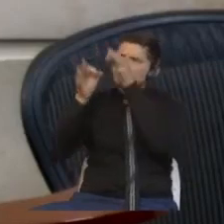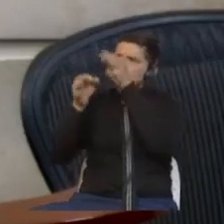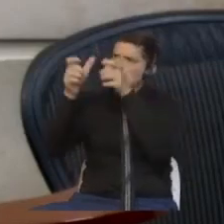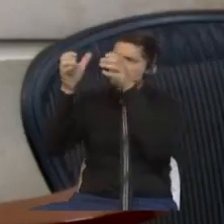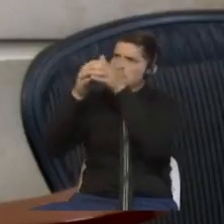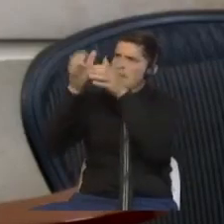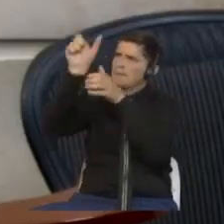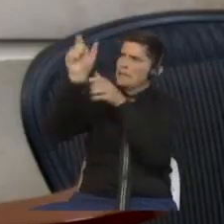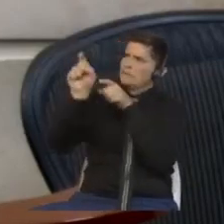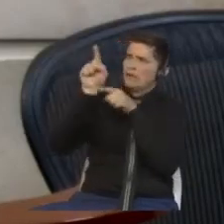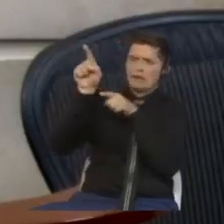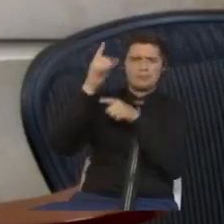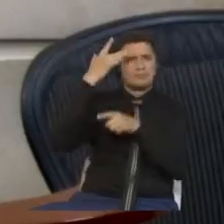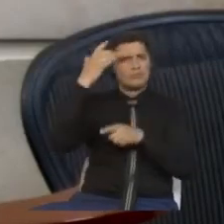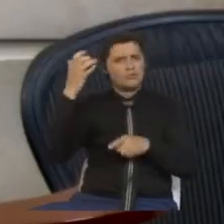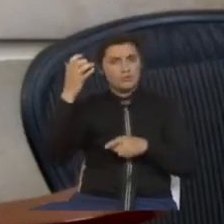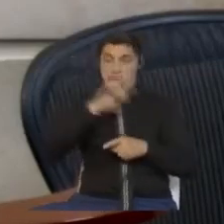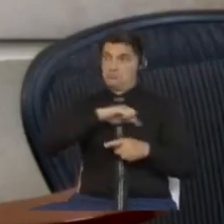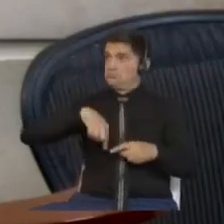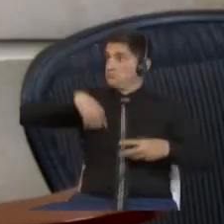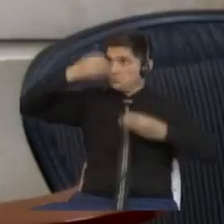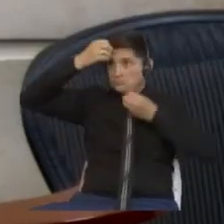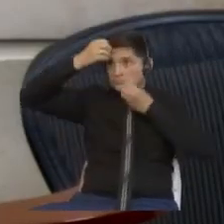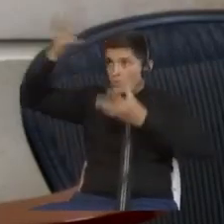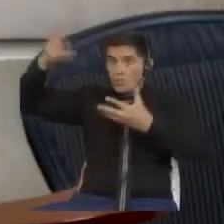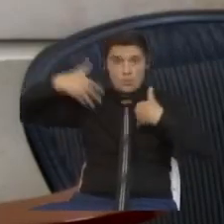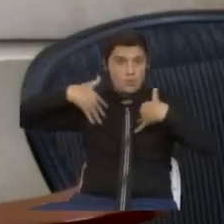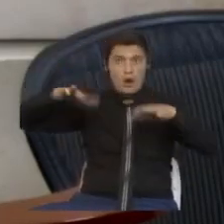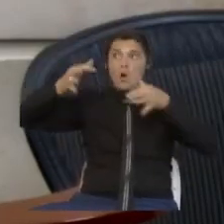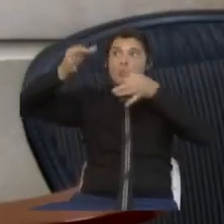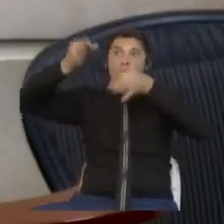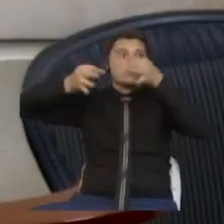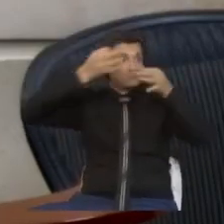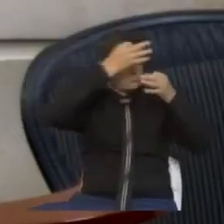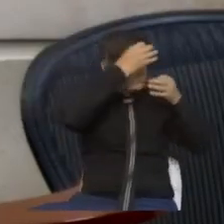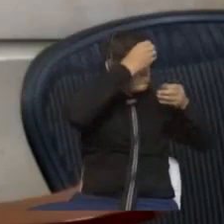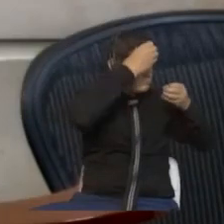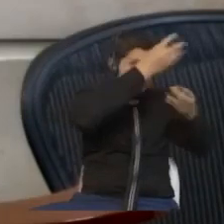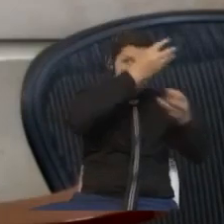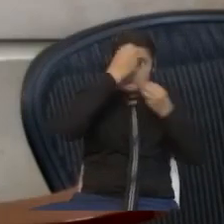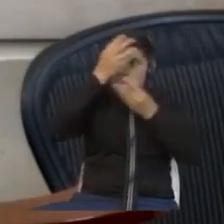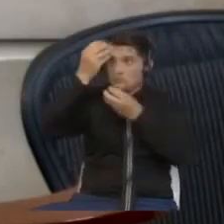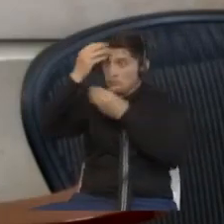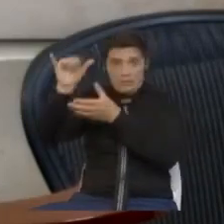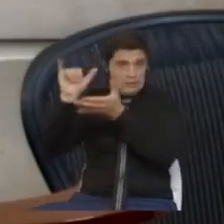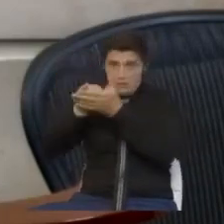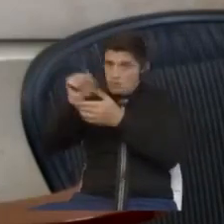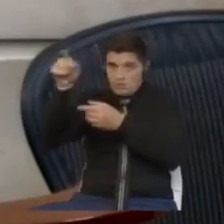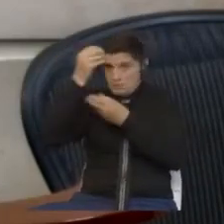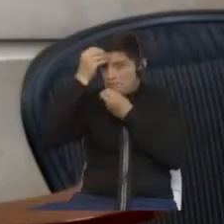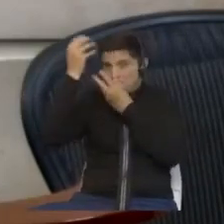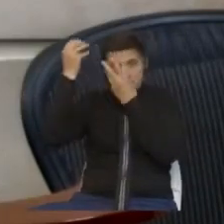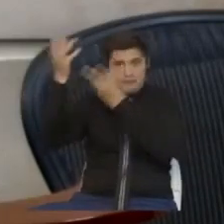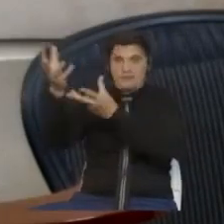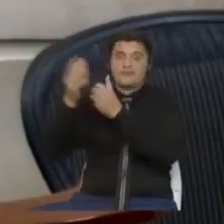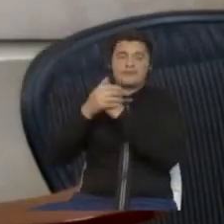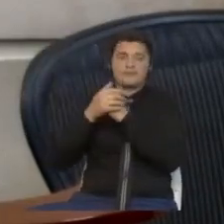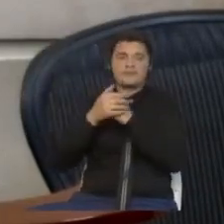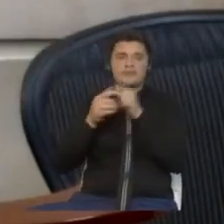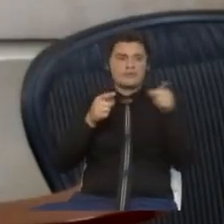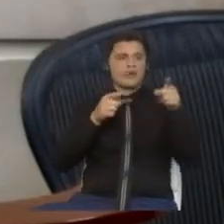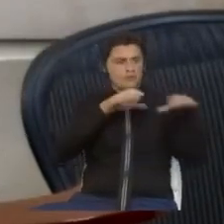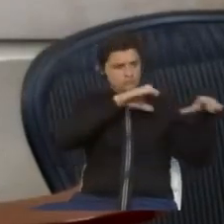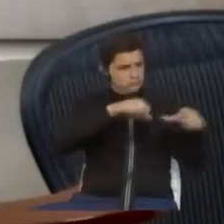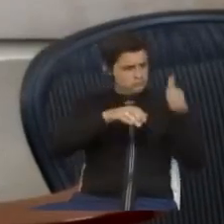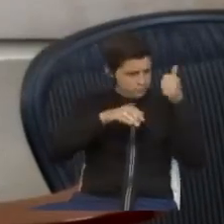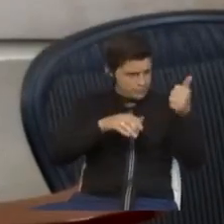por supuesto acatamos como acatamos a todos los jueces hubo aún habiendo satisfecho el mérito y